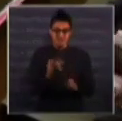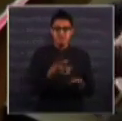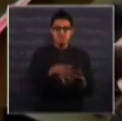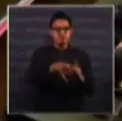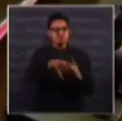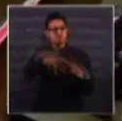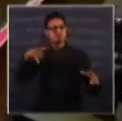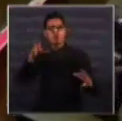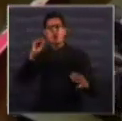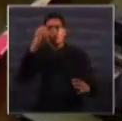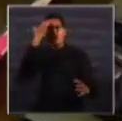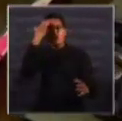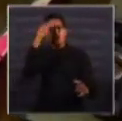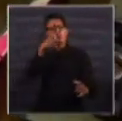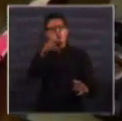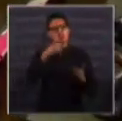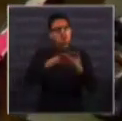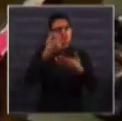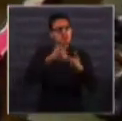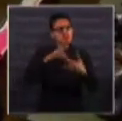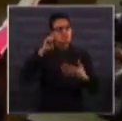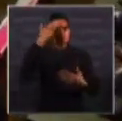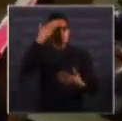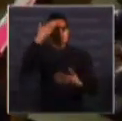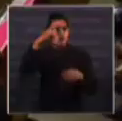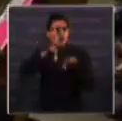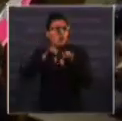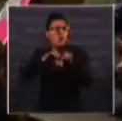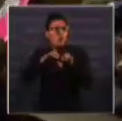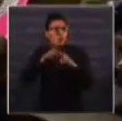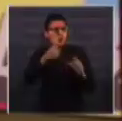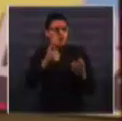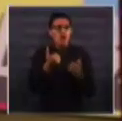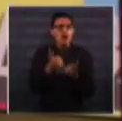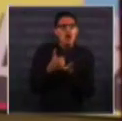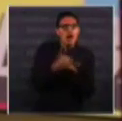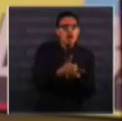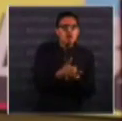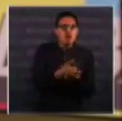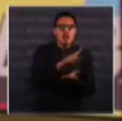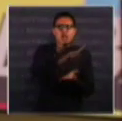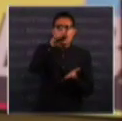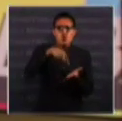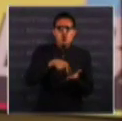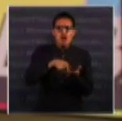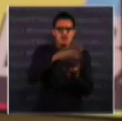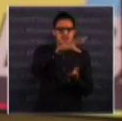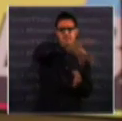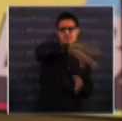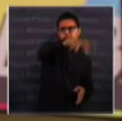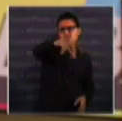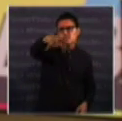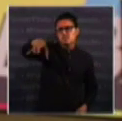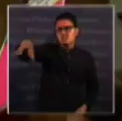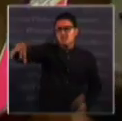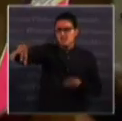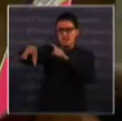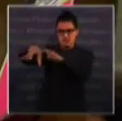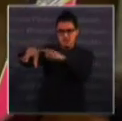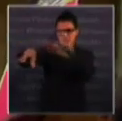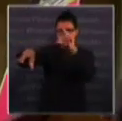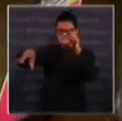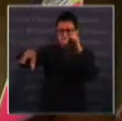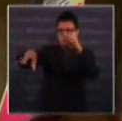Entonces, estamos perpetuando este semillero de violencia. ¿Cómo si usted va a cambiar esta circunstancia y